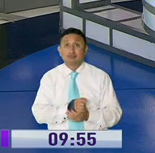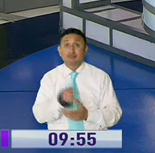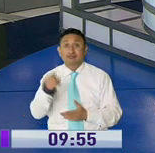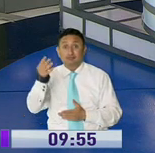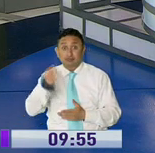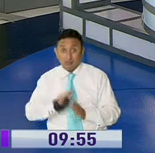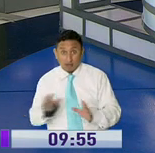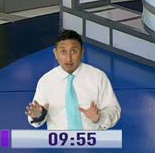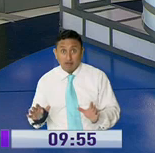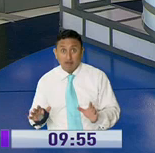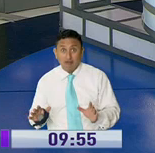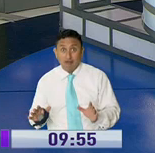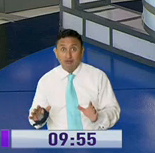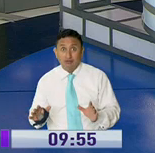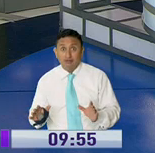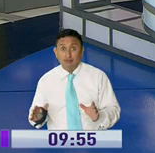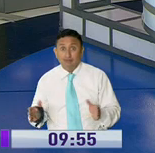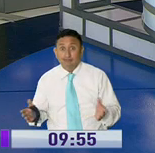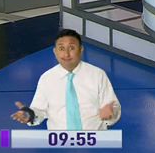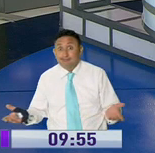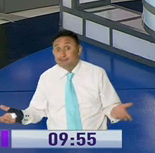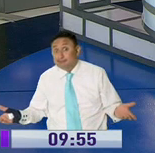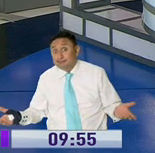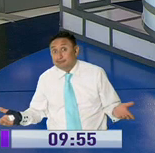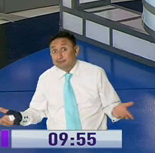es. O sea,